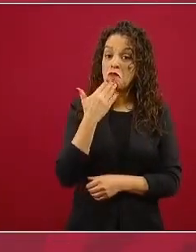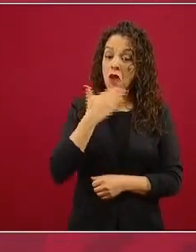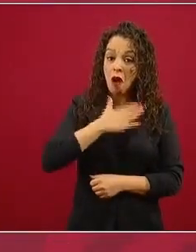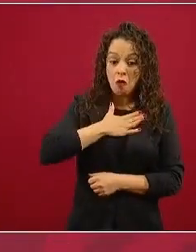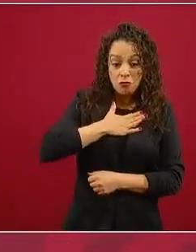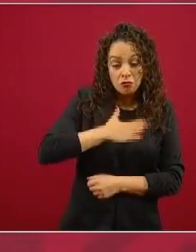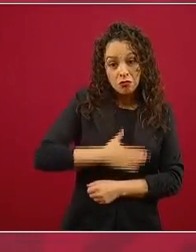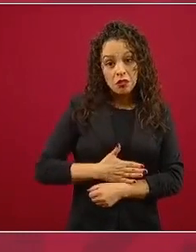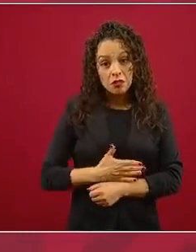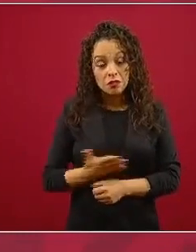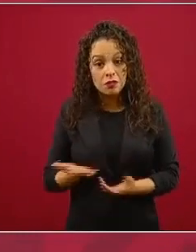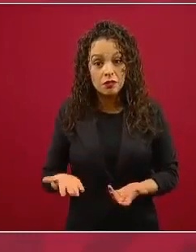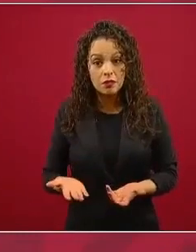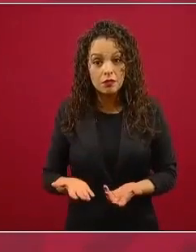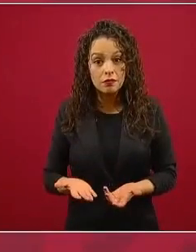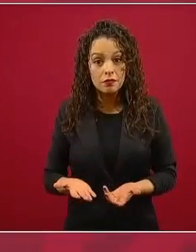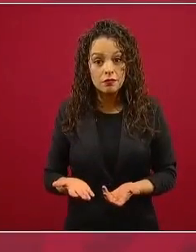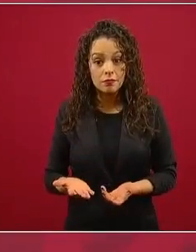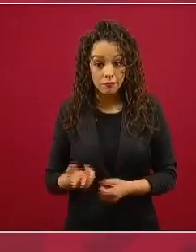Entonces, que esto,